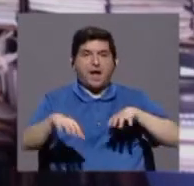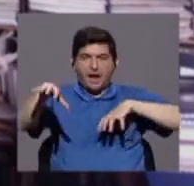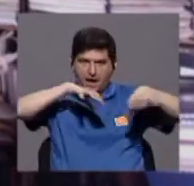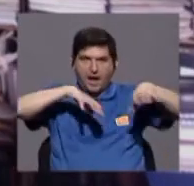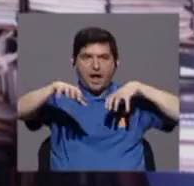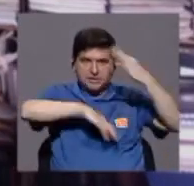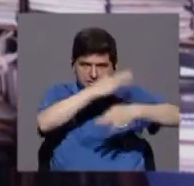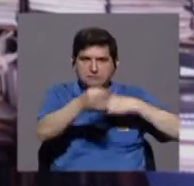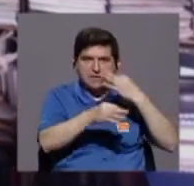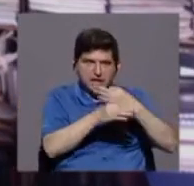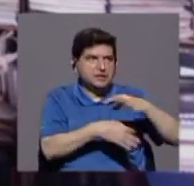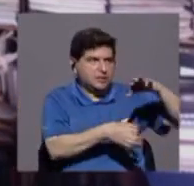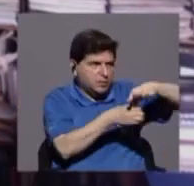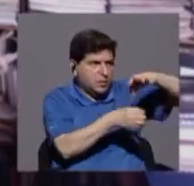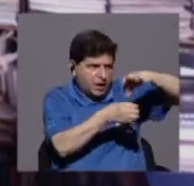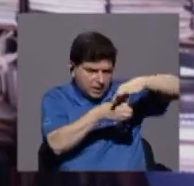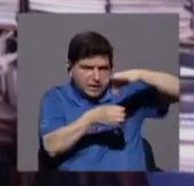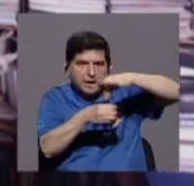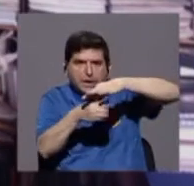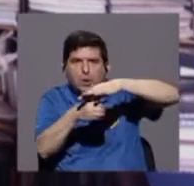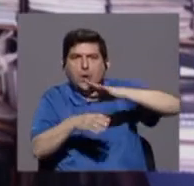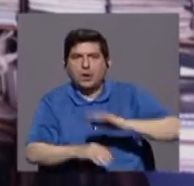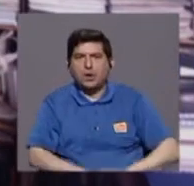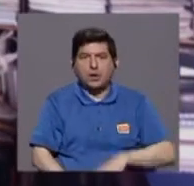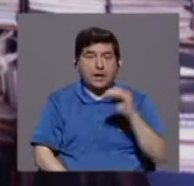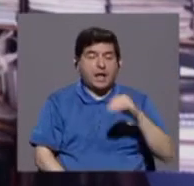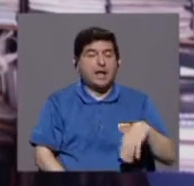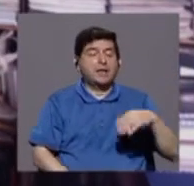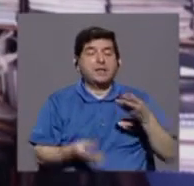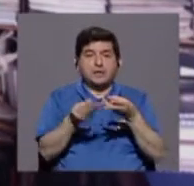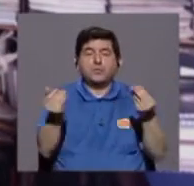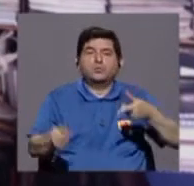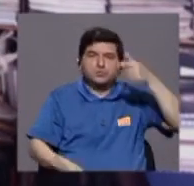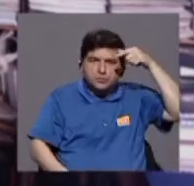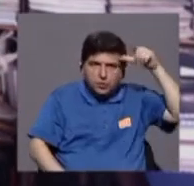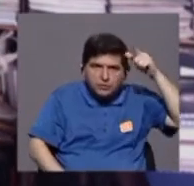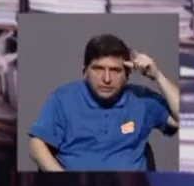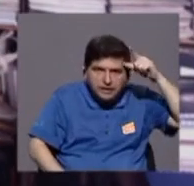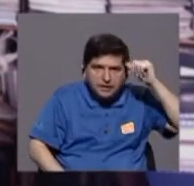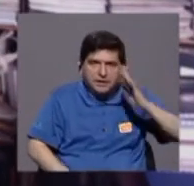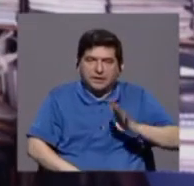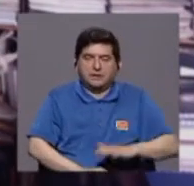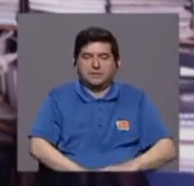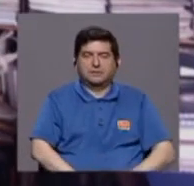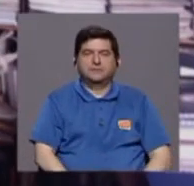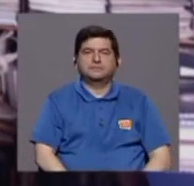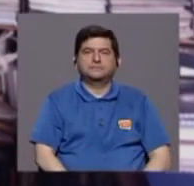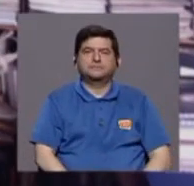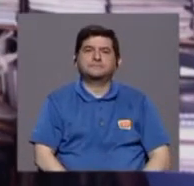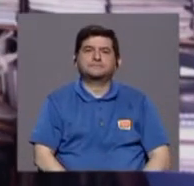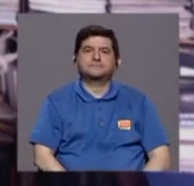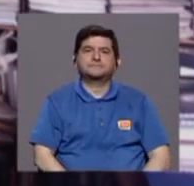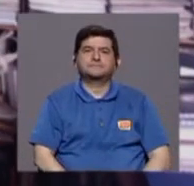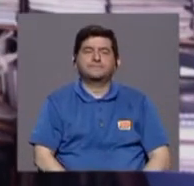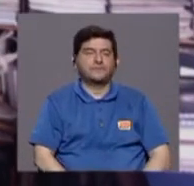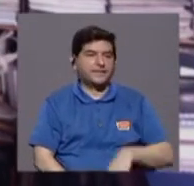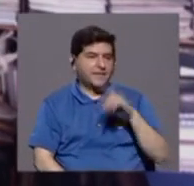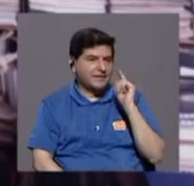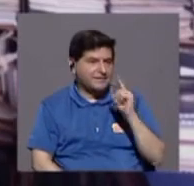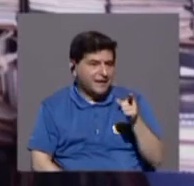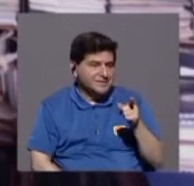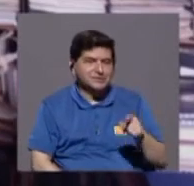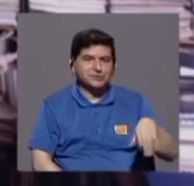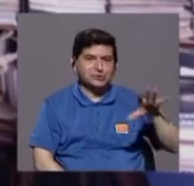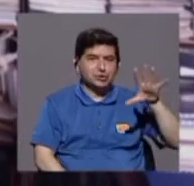actividades agrícolas y ganaderas. Entonces, bueno, de estos